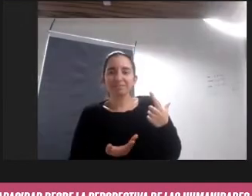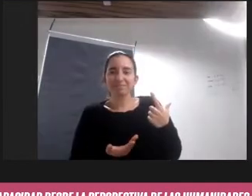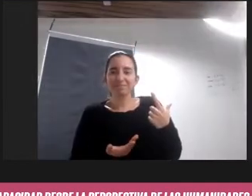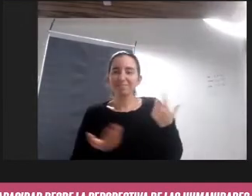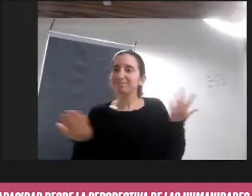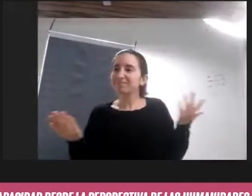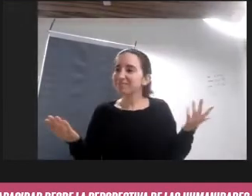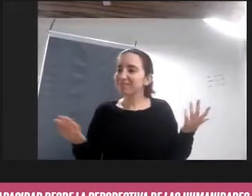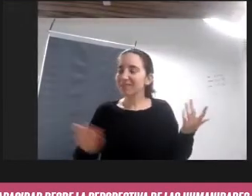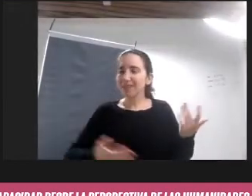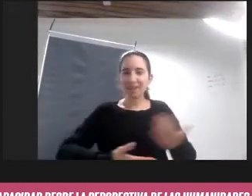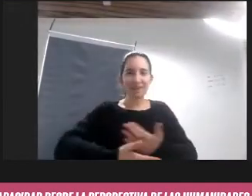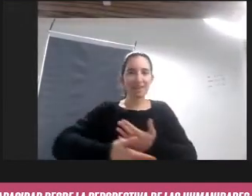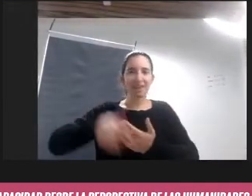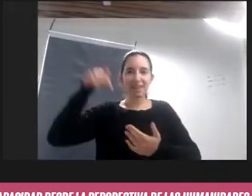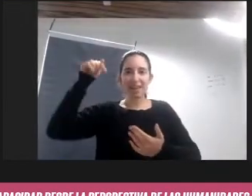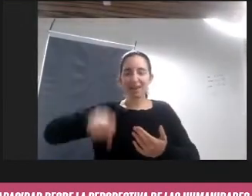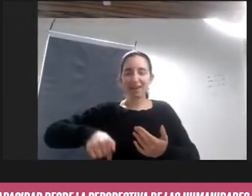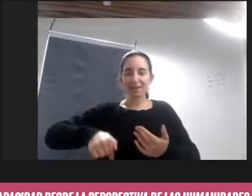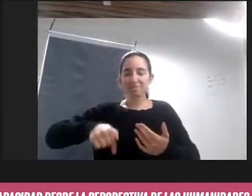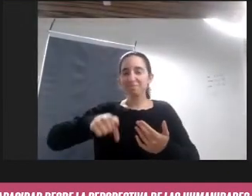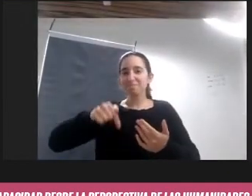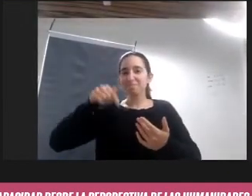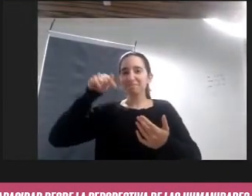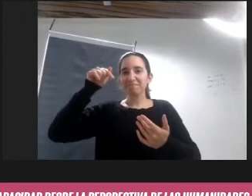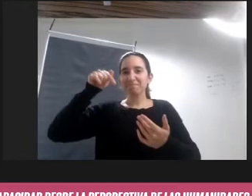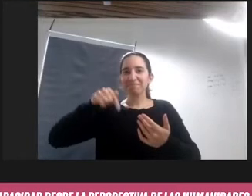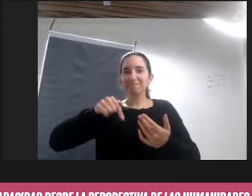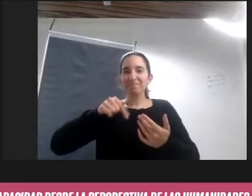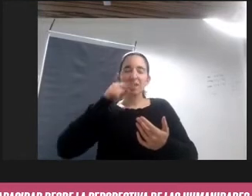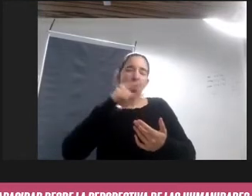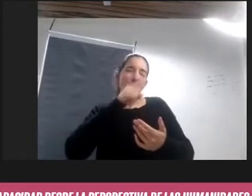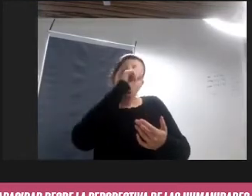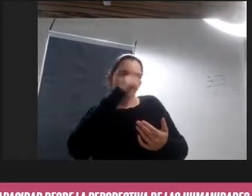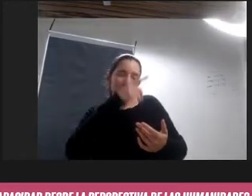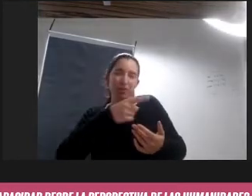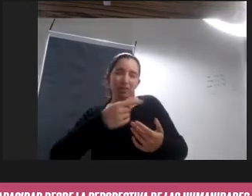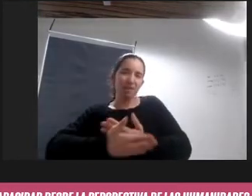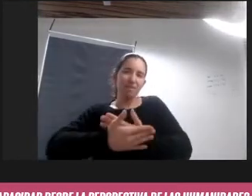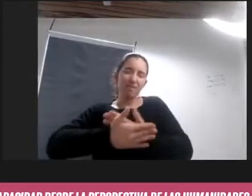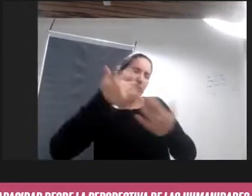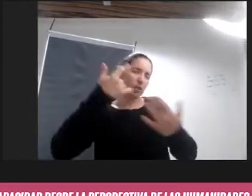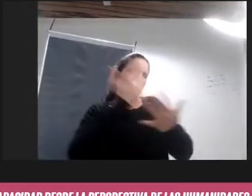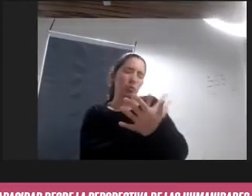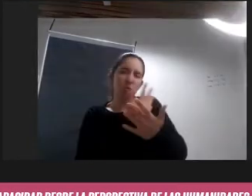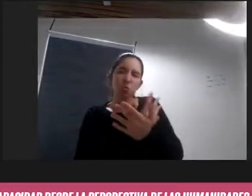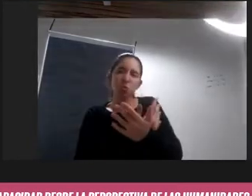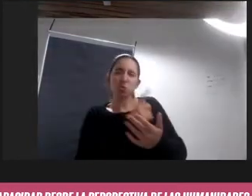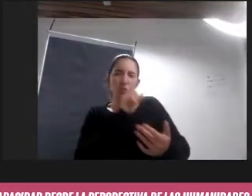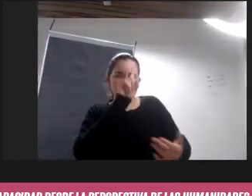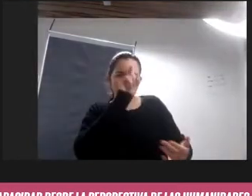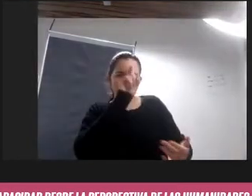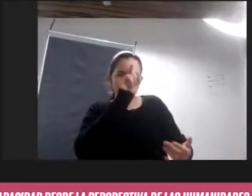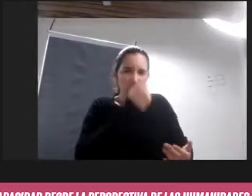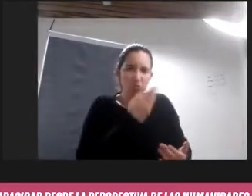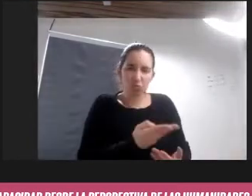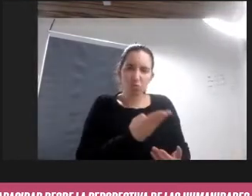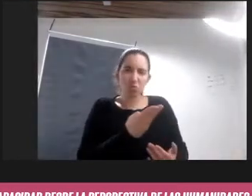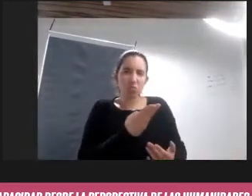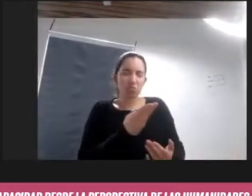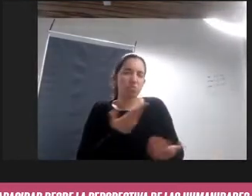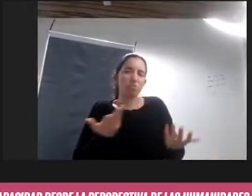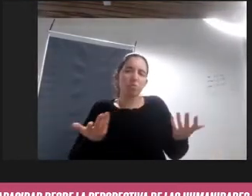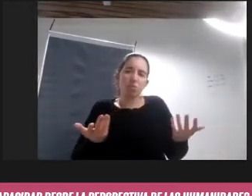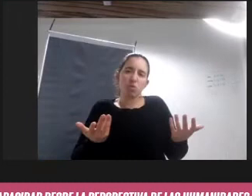que le voy a poder hacer feliz este año y medio. En el hospital él hubiera sufrido mucho, hubiera estado solito, no hubiera tenido el cariño